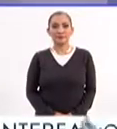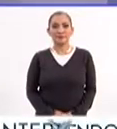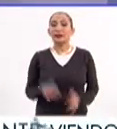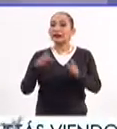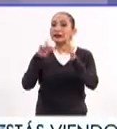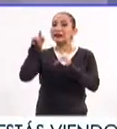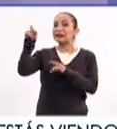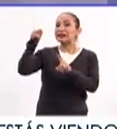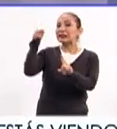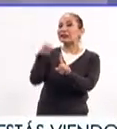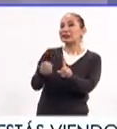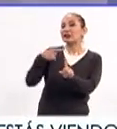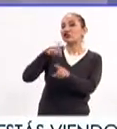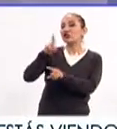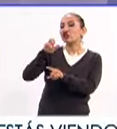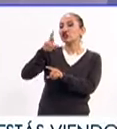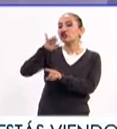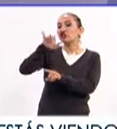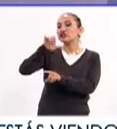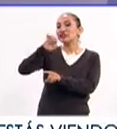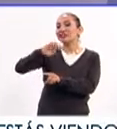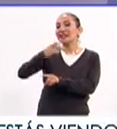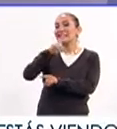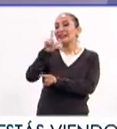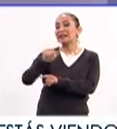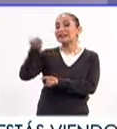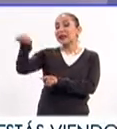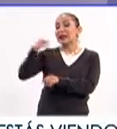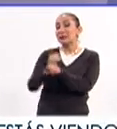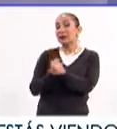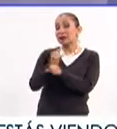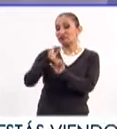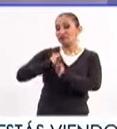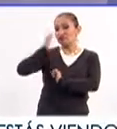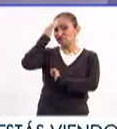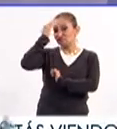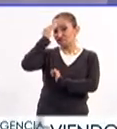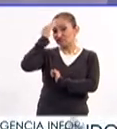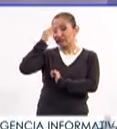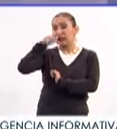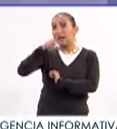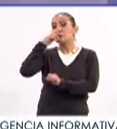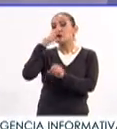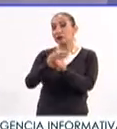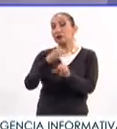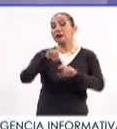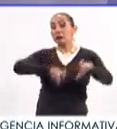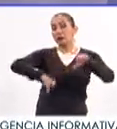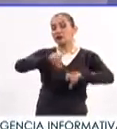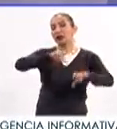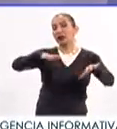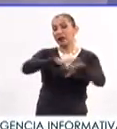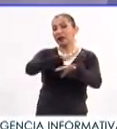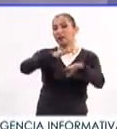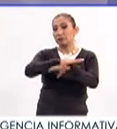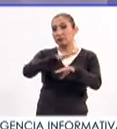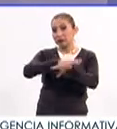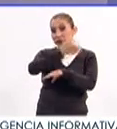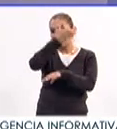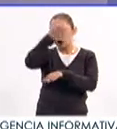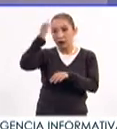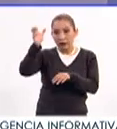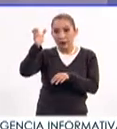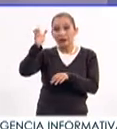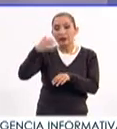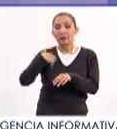Nos enlazamos directamente con el doctor José Sánchez Cabeza. Él es investigador titular C y es responsable del Laboratorio de Cambio